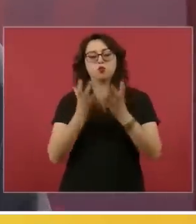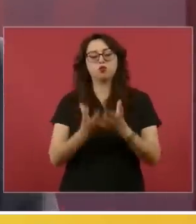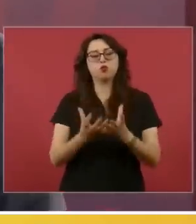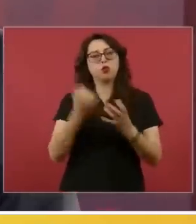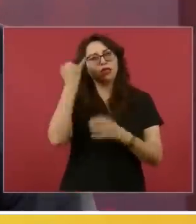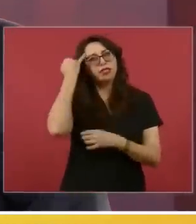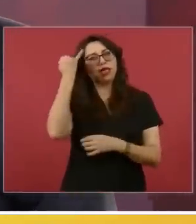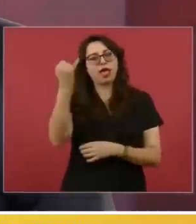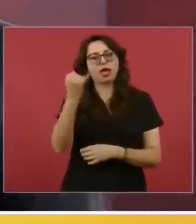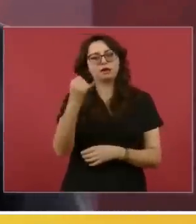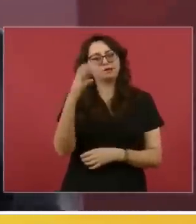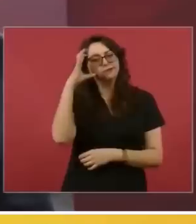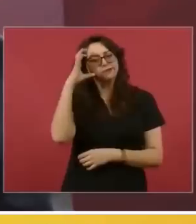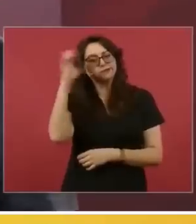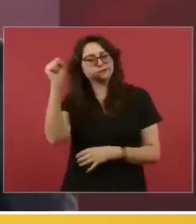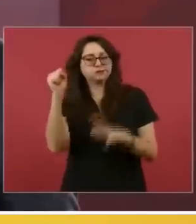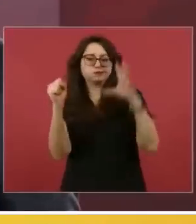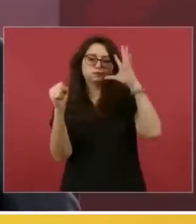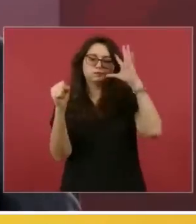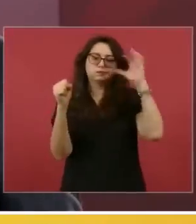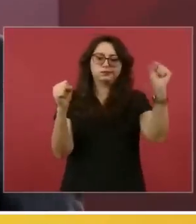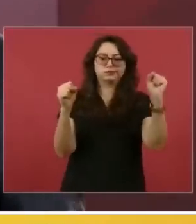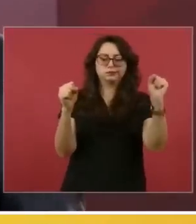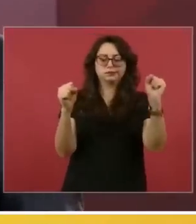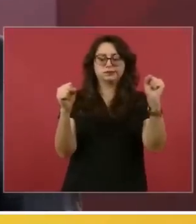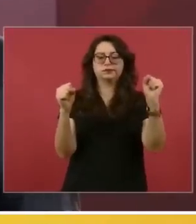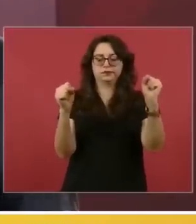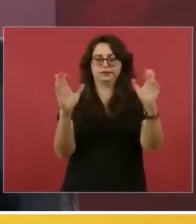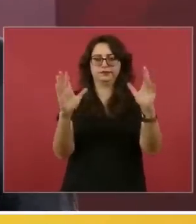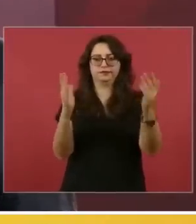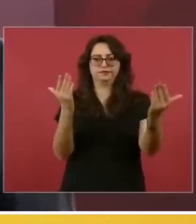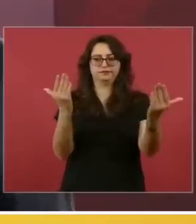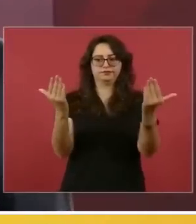hay quienes sostienen que